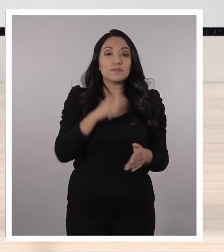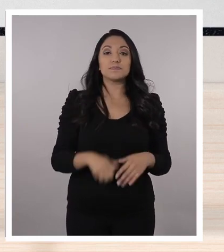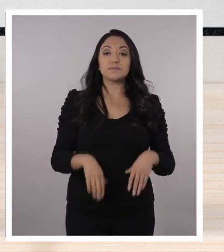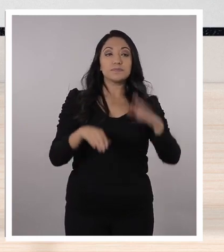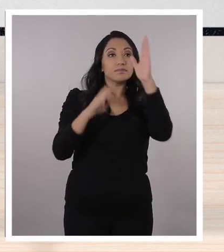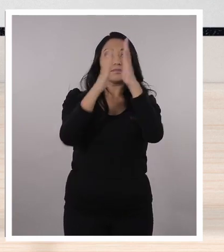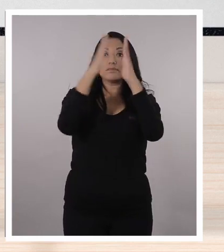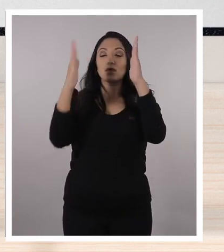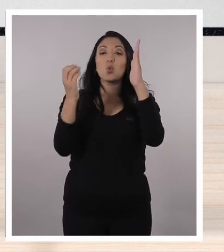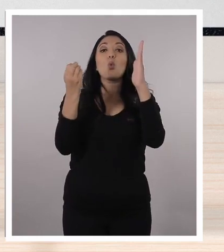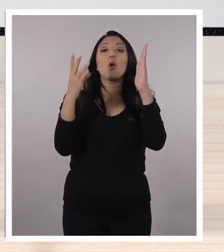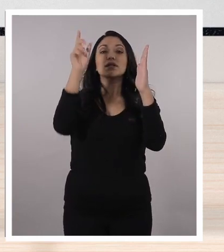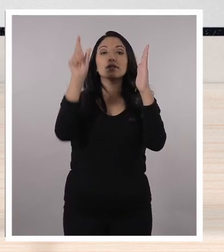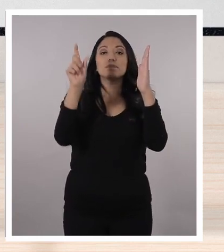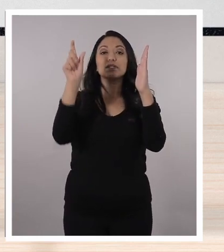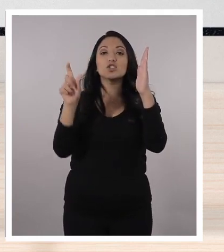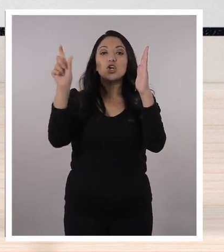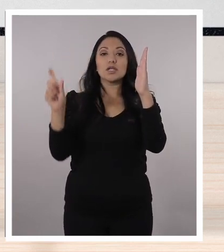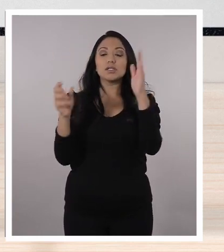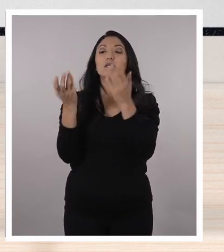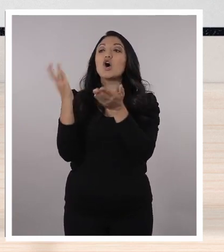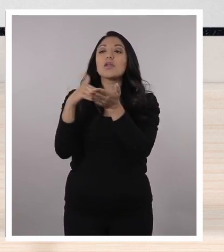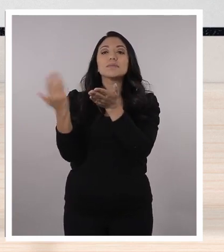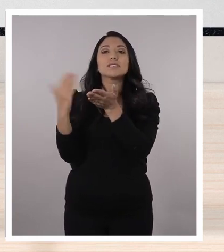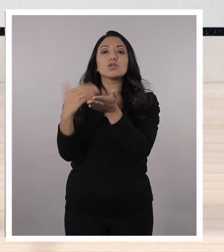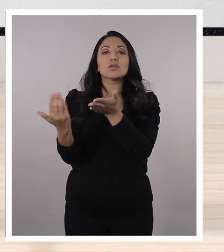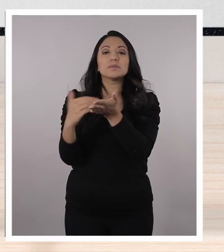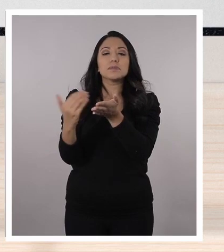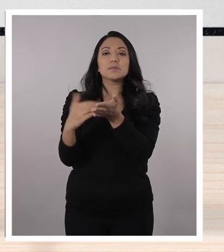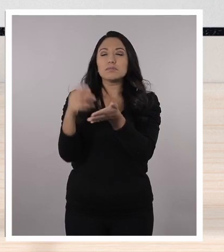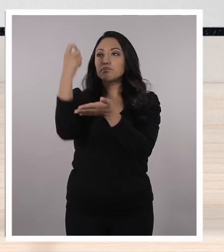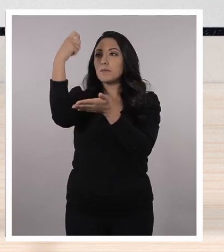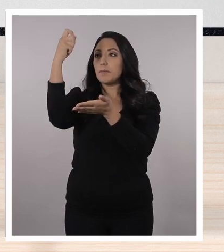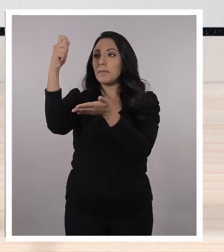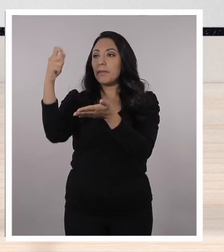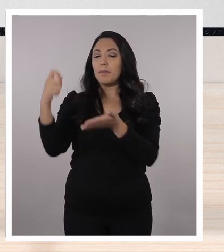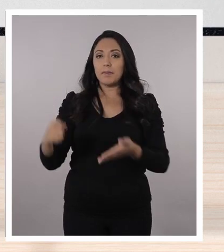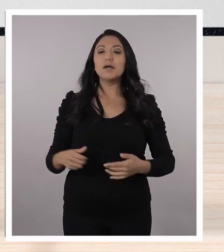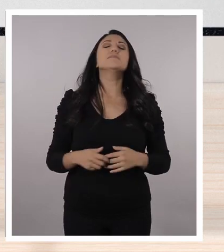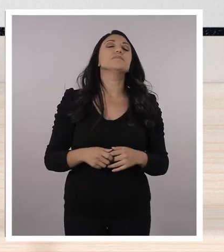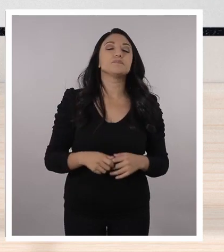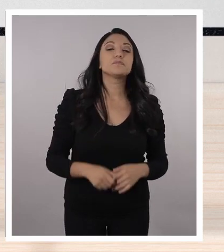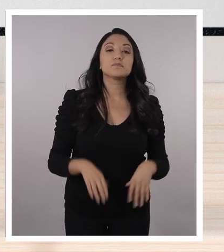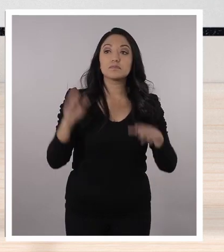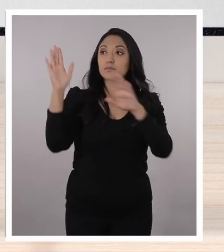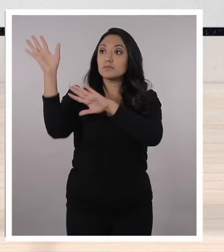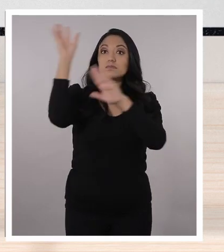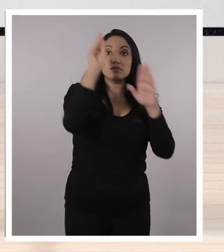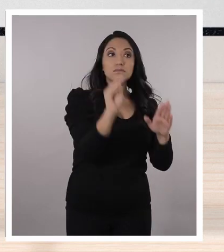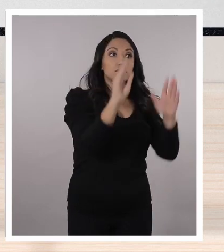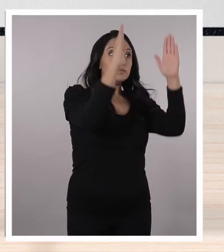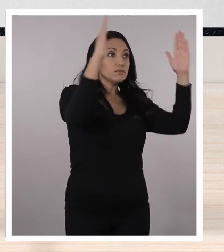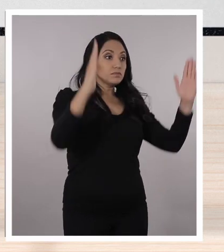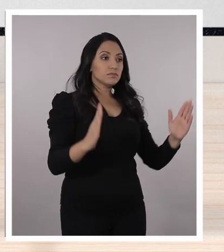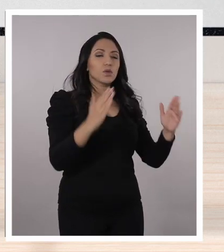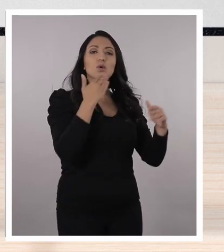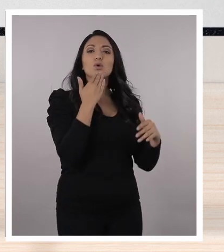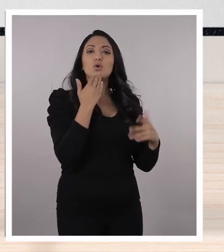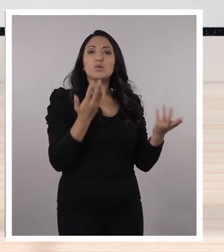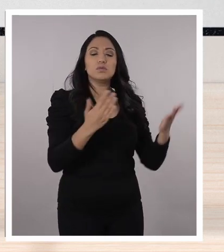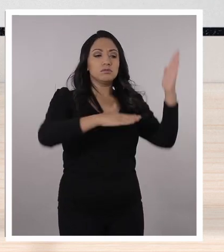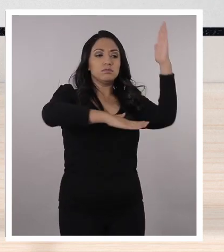Y en el lado de aquí, de mi derecha, tenemos a la famosa frecuencia. Para poder graficar esto, ¿no es cierto?, en un diagrama de